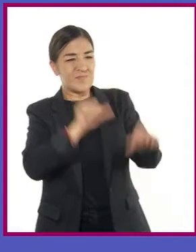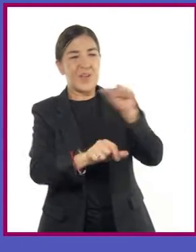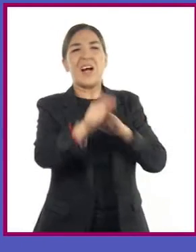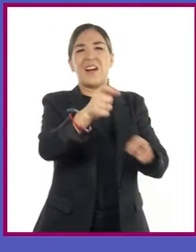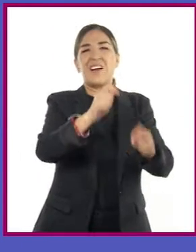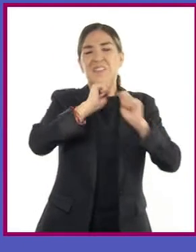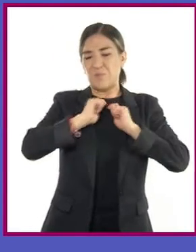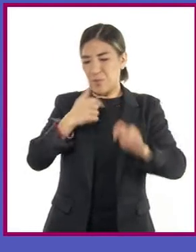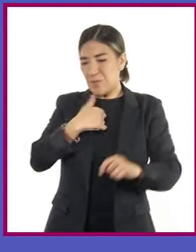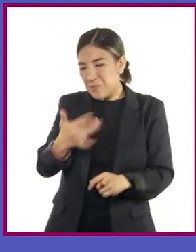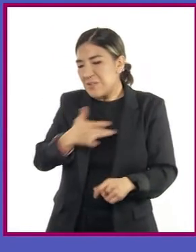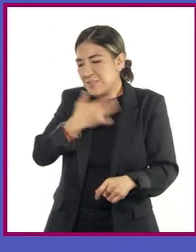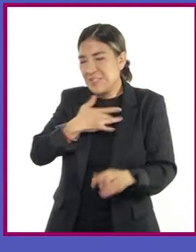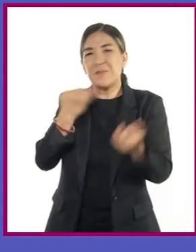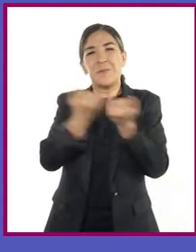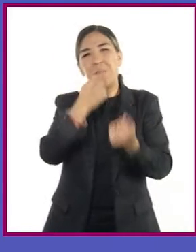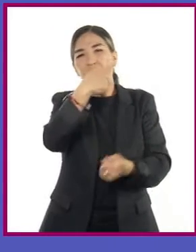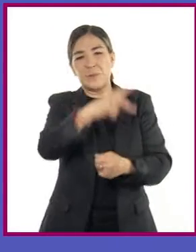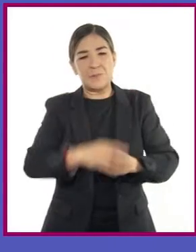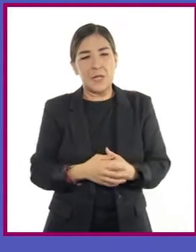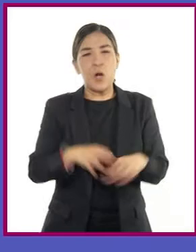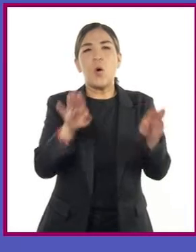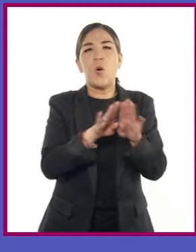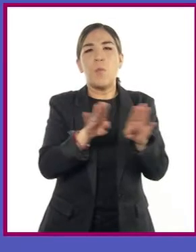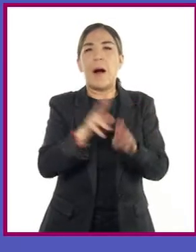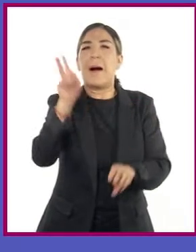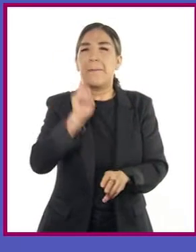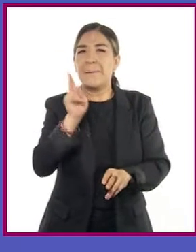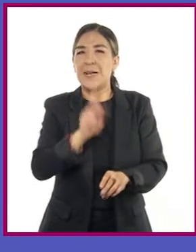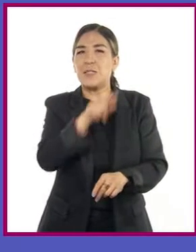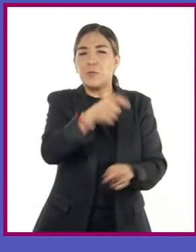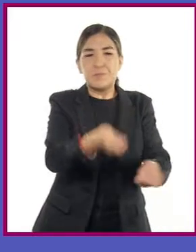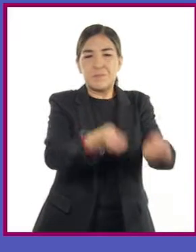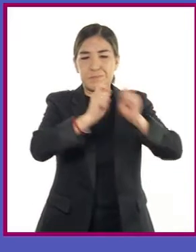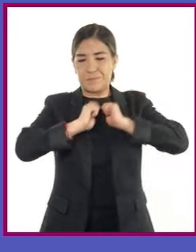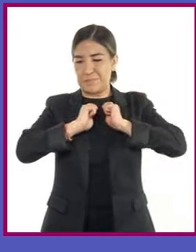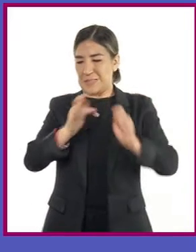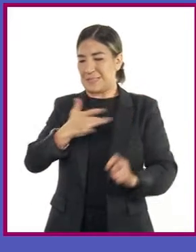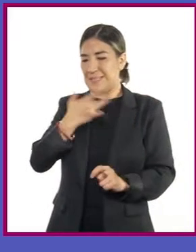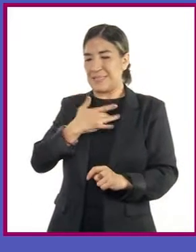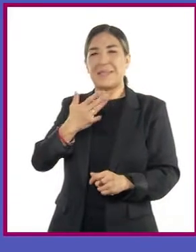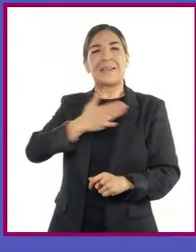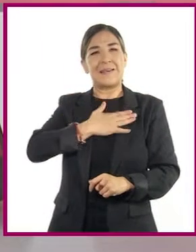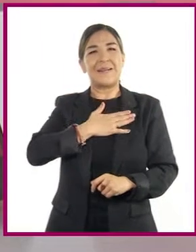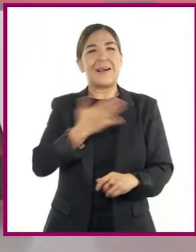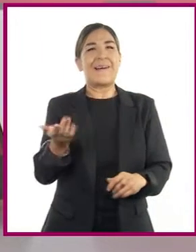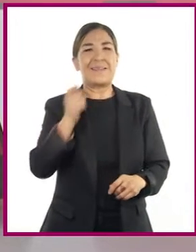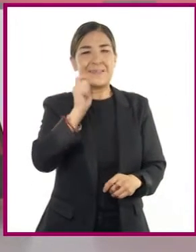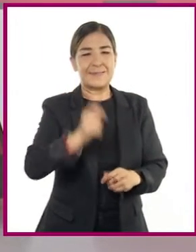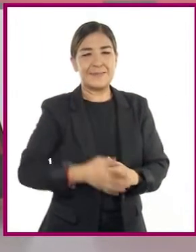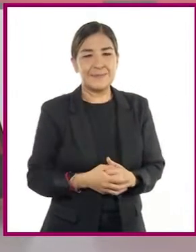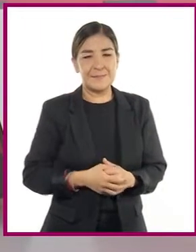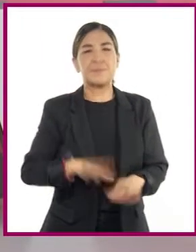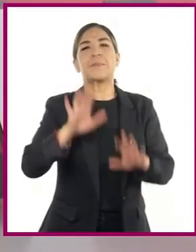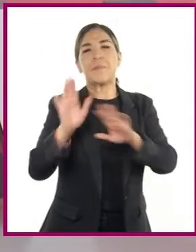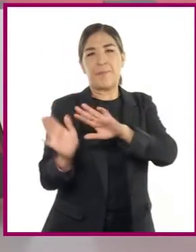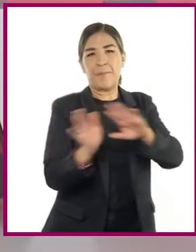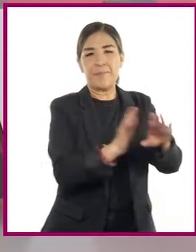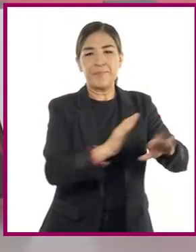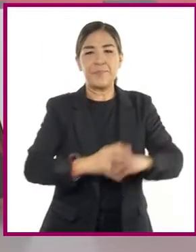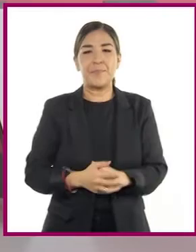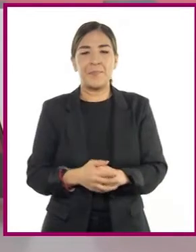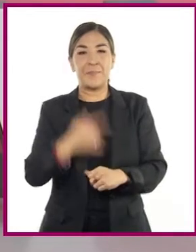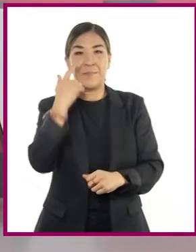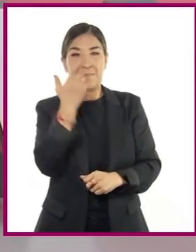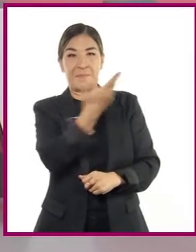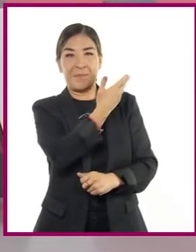propios. Comprender al otro, ponerse en sus zapatos, como se dice coloquialmente. Por otro lado, la